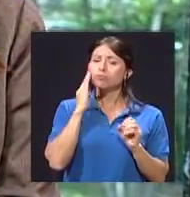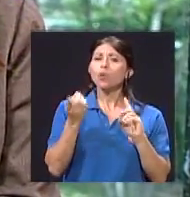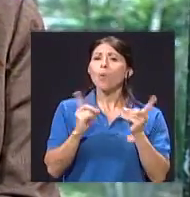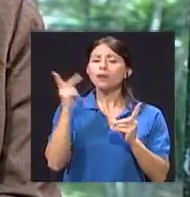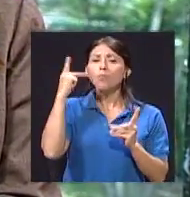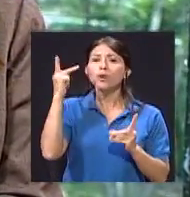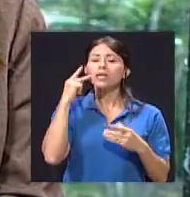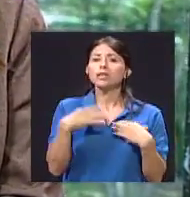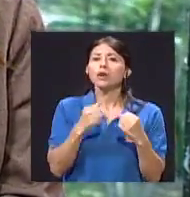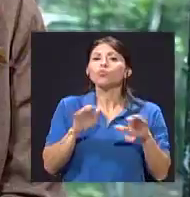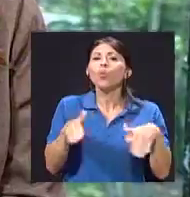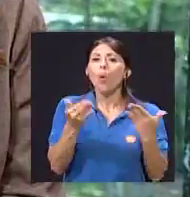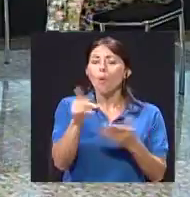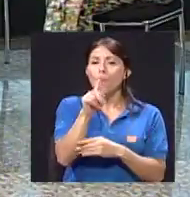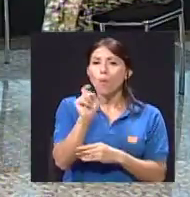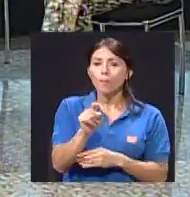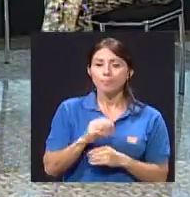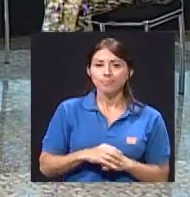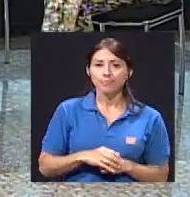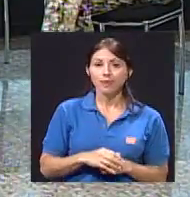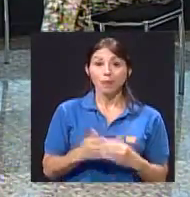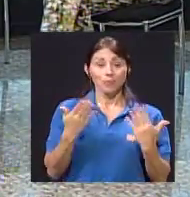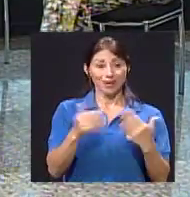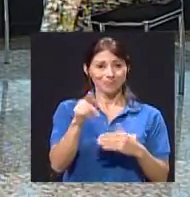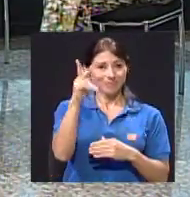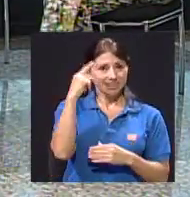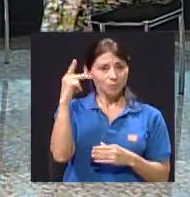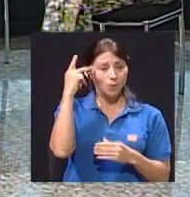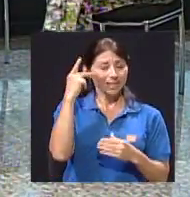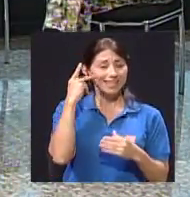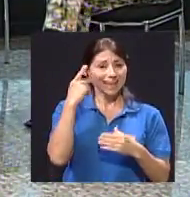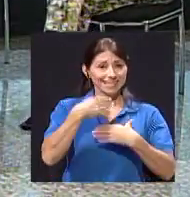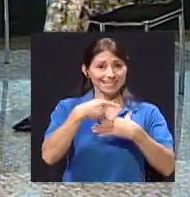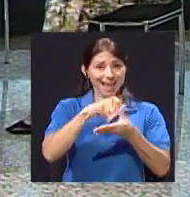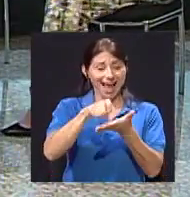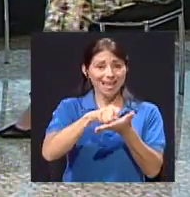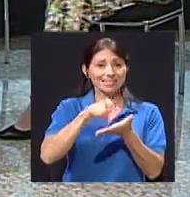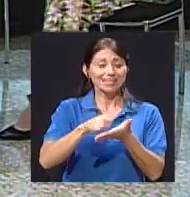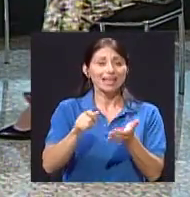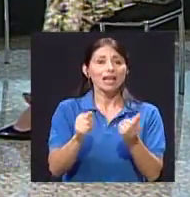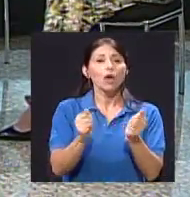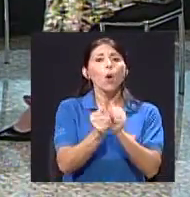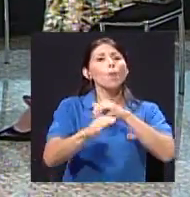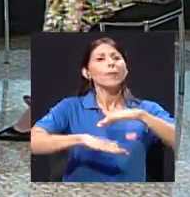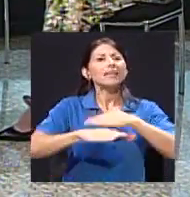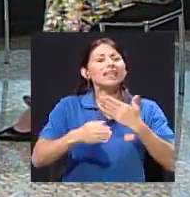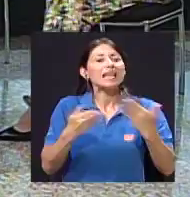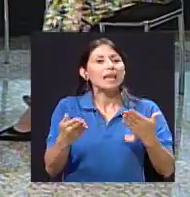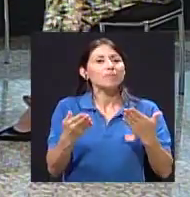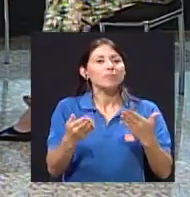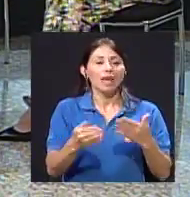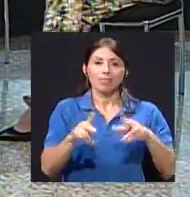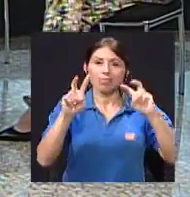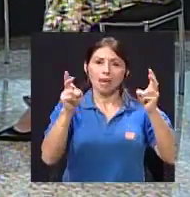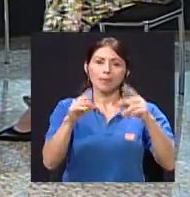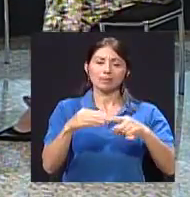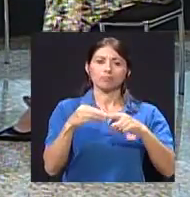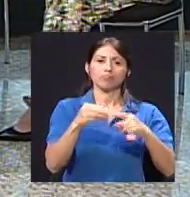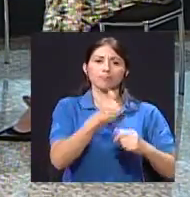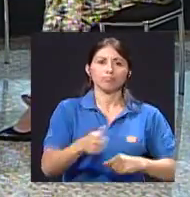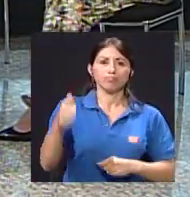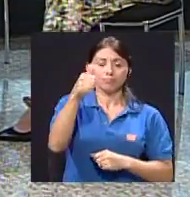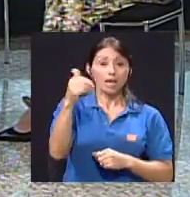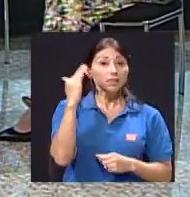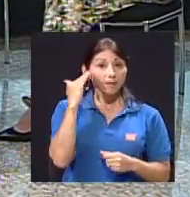las políticas se construyen con base en las prioridades. Sabemos que la salud es un derecho, es un bien sumamente